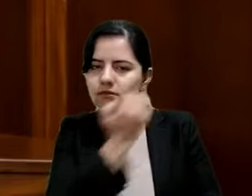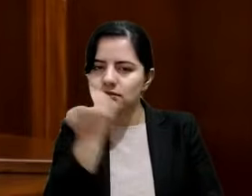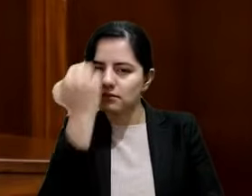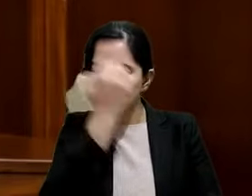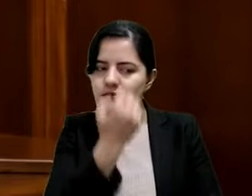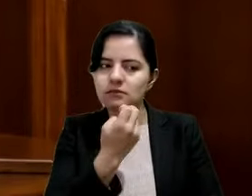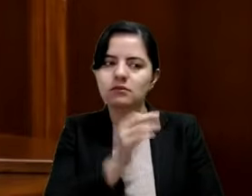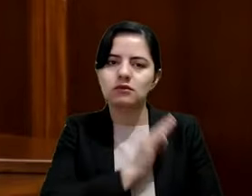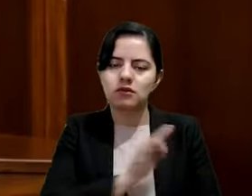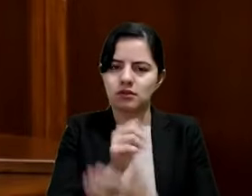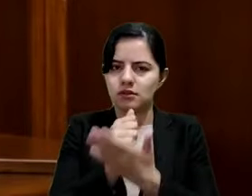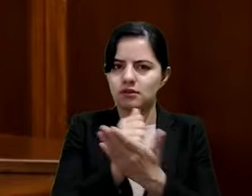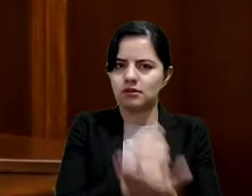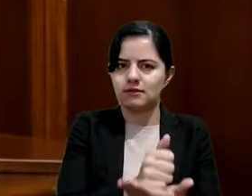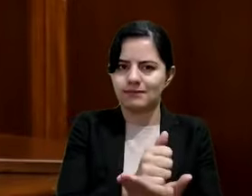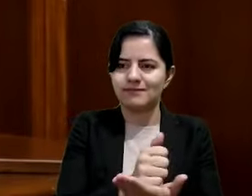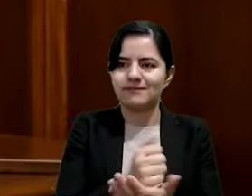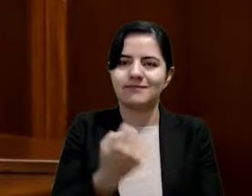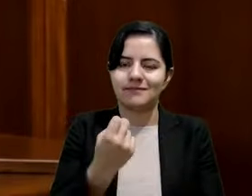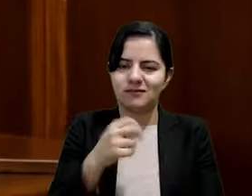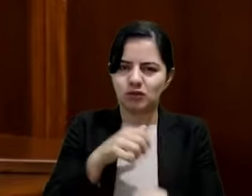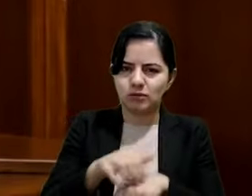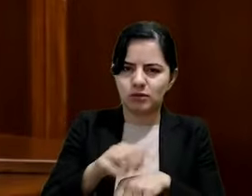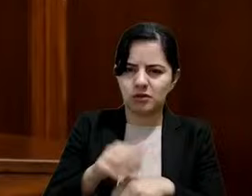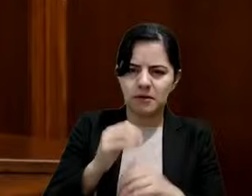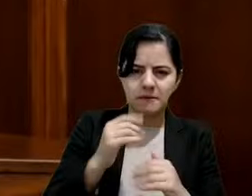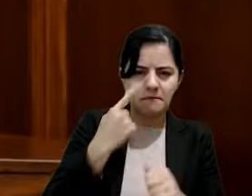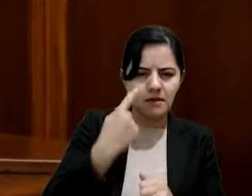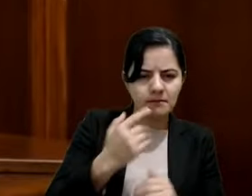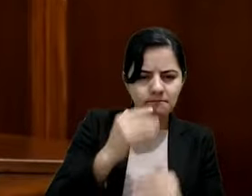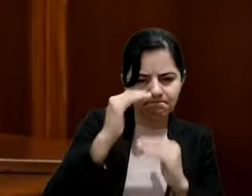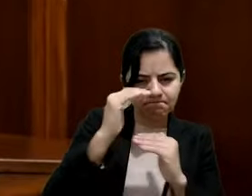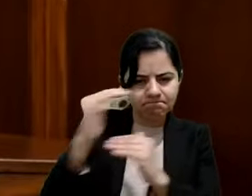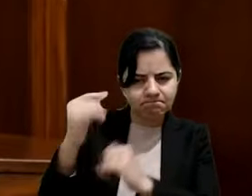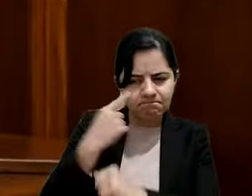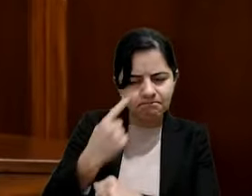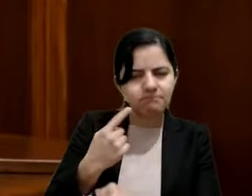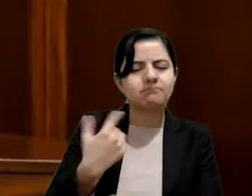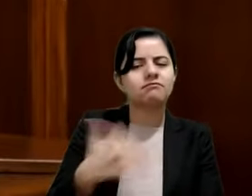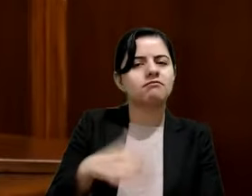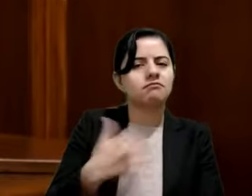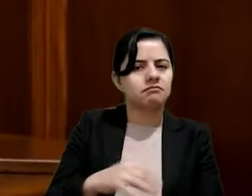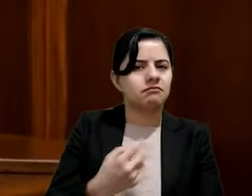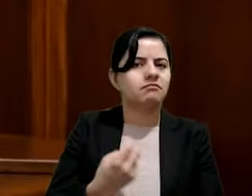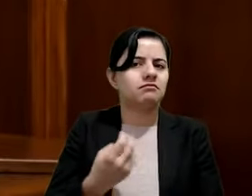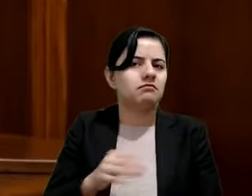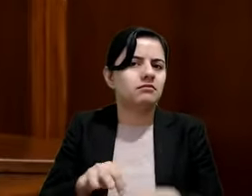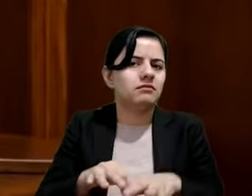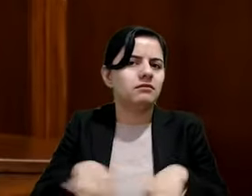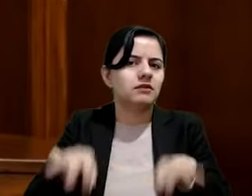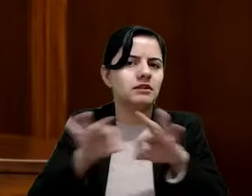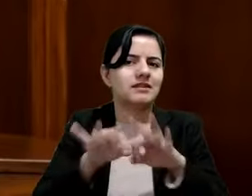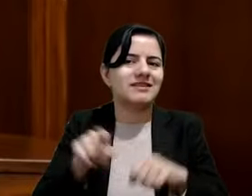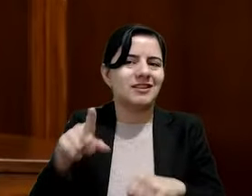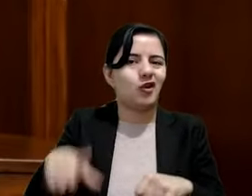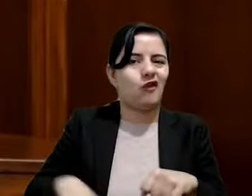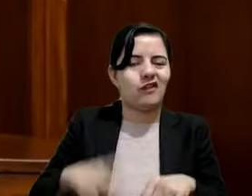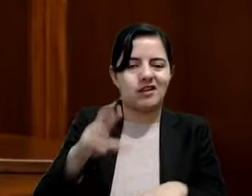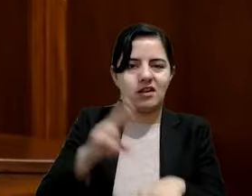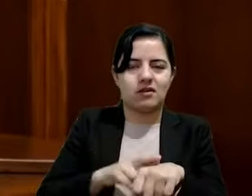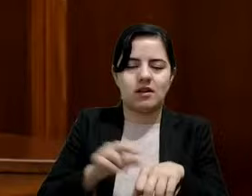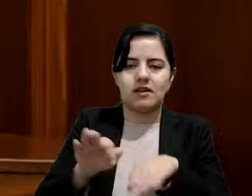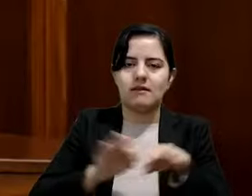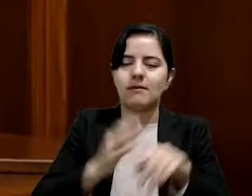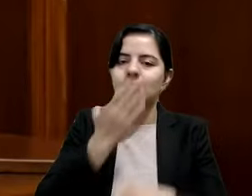atención por la evolución y creo que habla muy bien del trabajo de nuestra gobernadora y de su empática misión